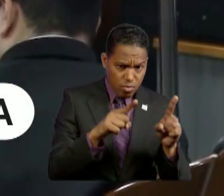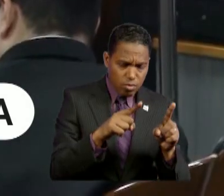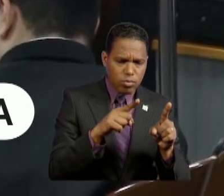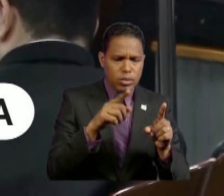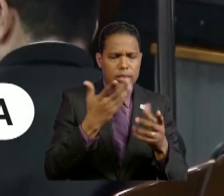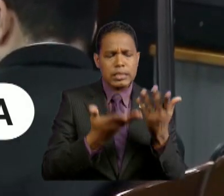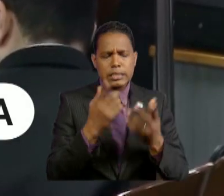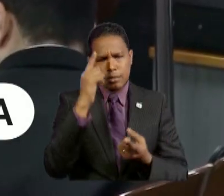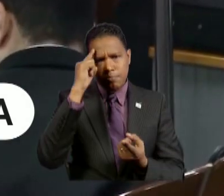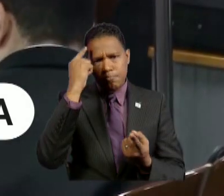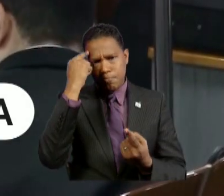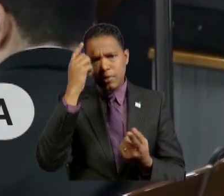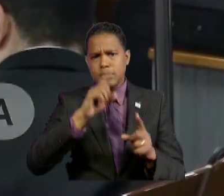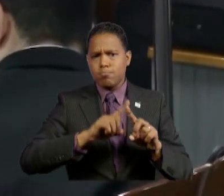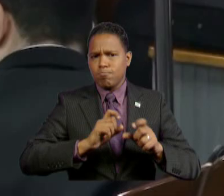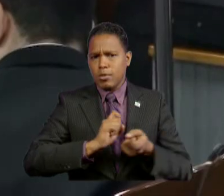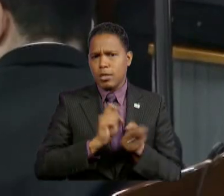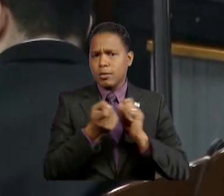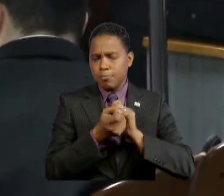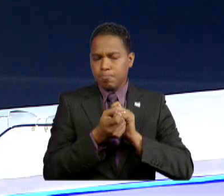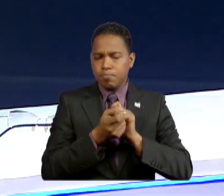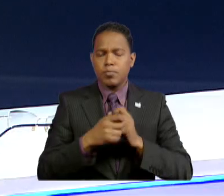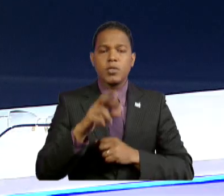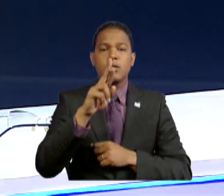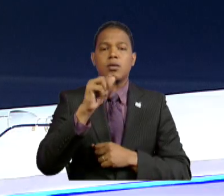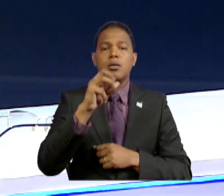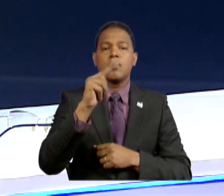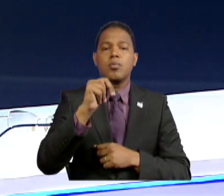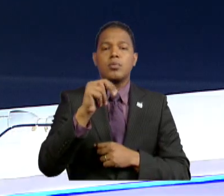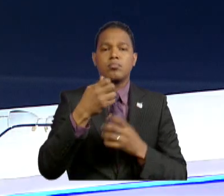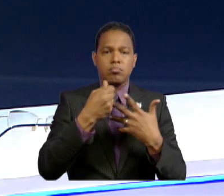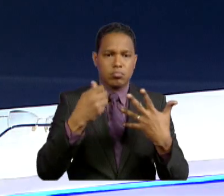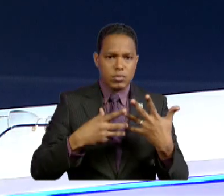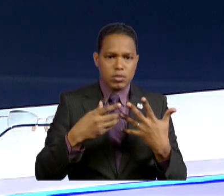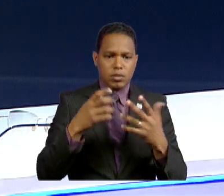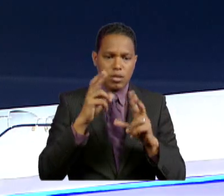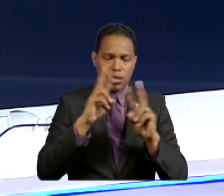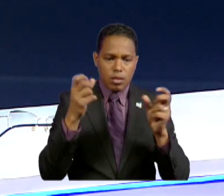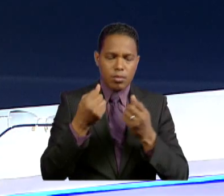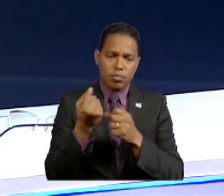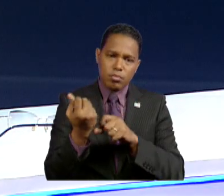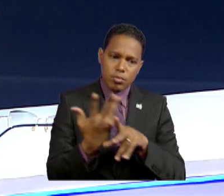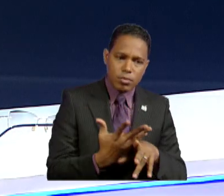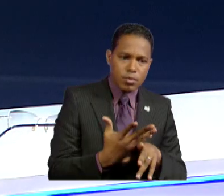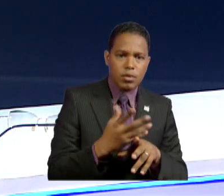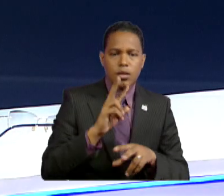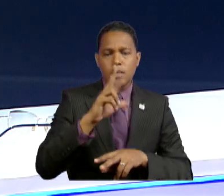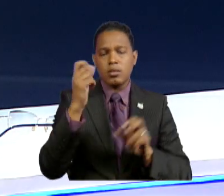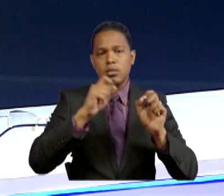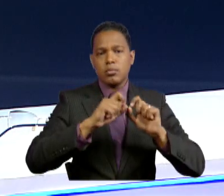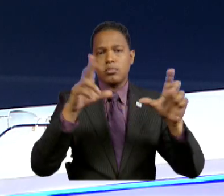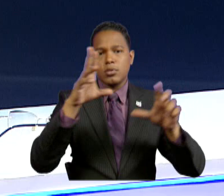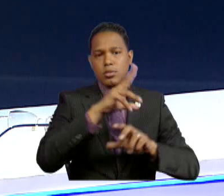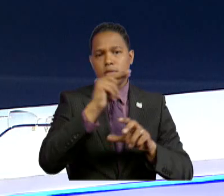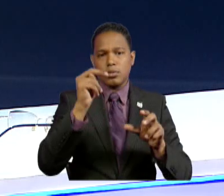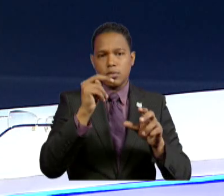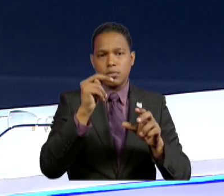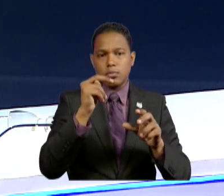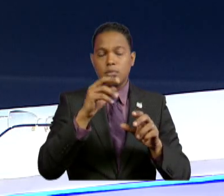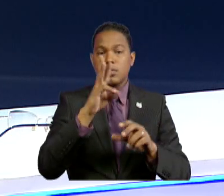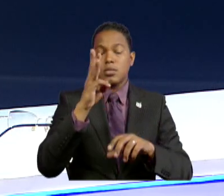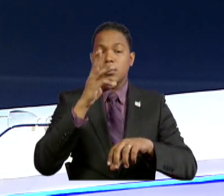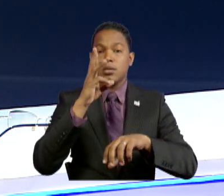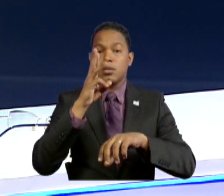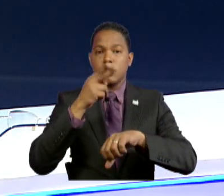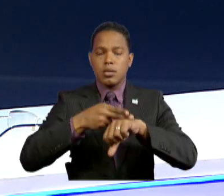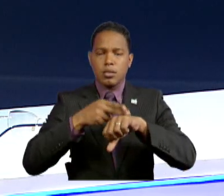reconsiderarlo. Tendremos los detalles gracias a Ramón Santana Álvarez, que está preparando el tema para mostrarlo en la tercera emisión de Central de Noticias 6 de la tarde y